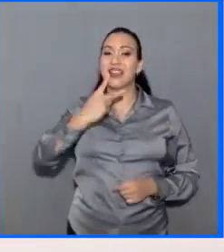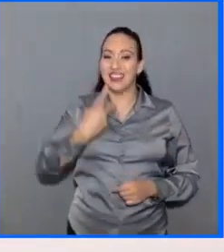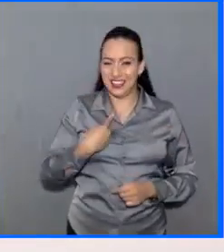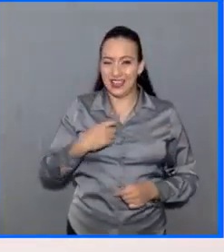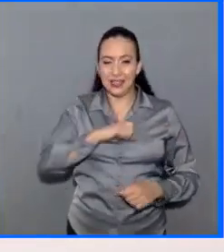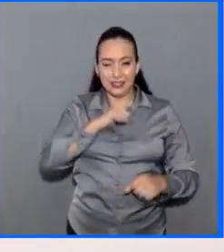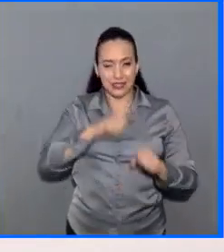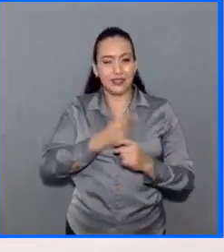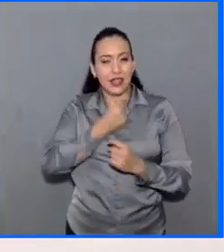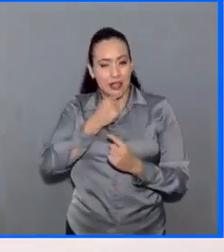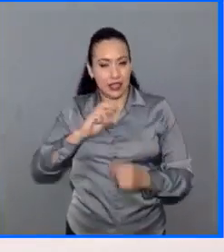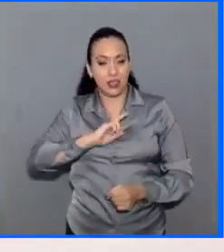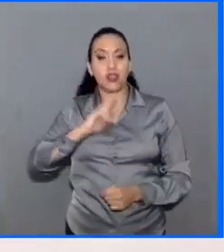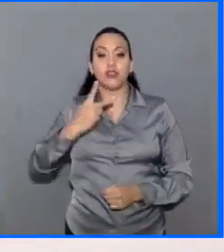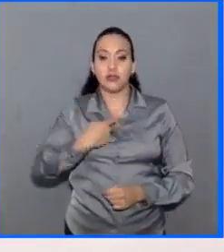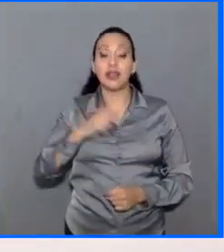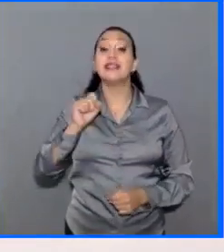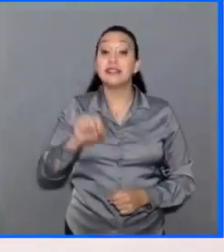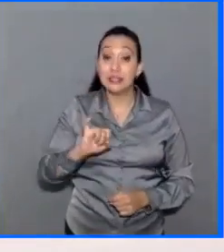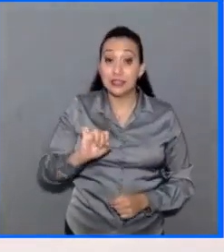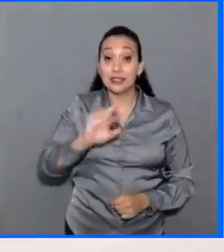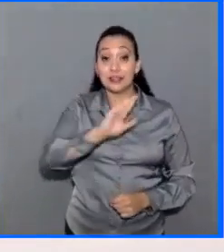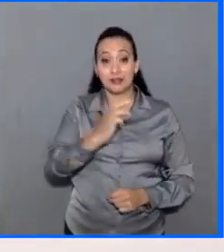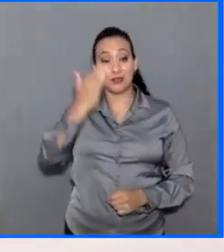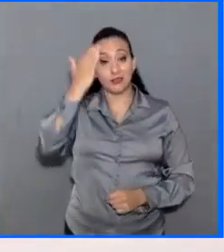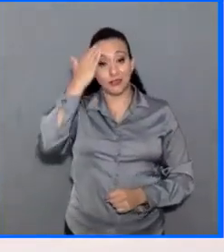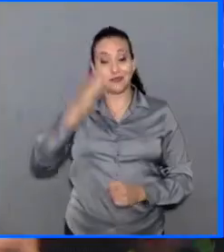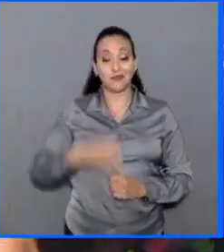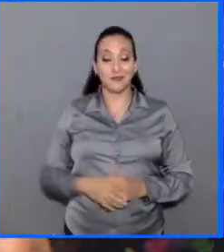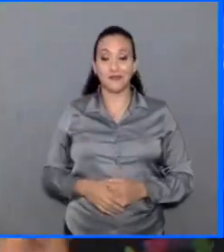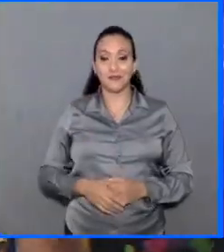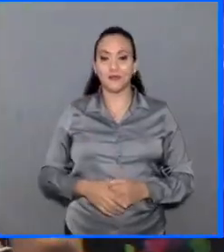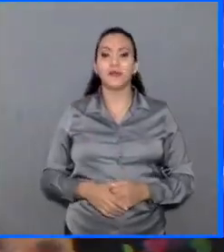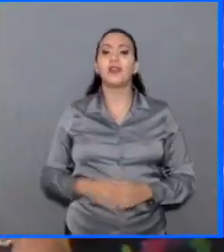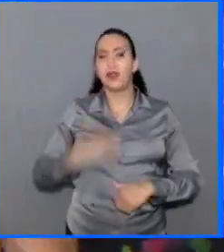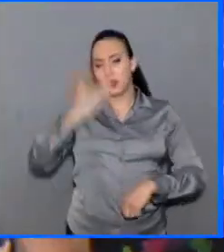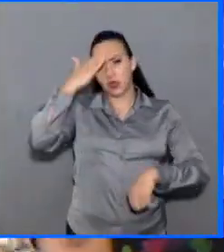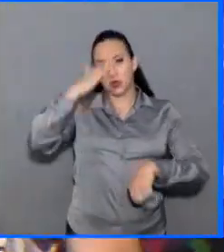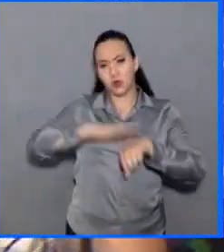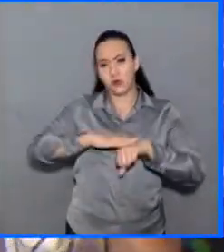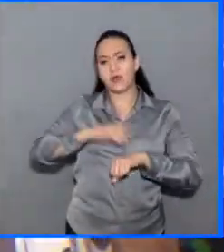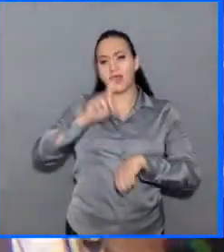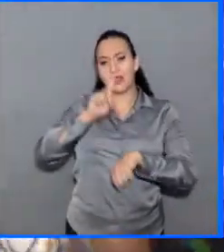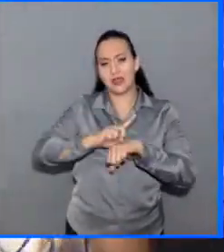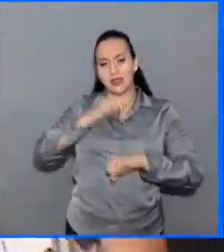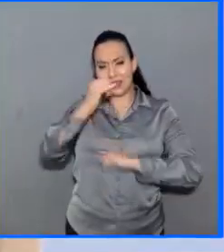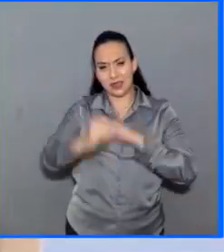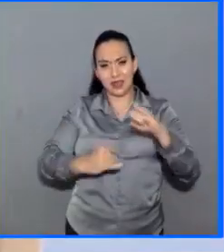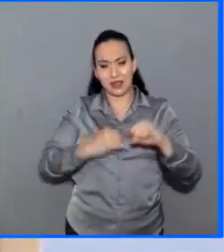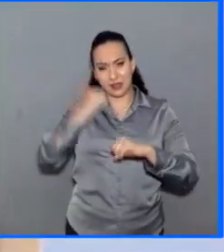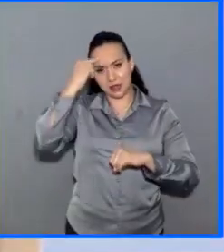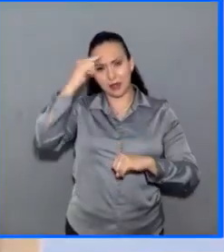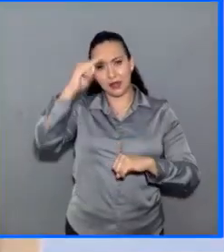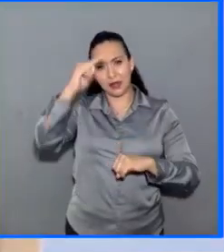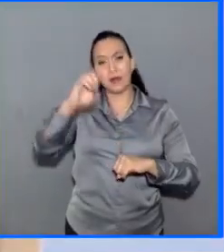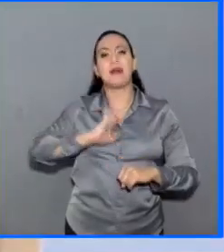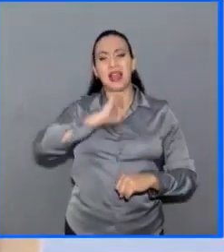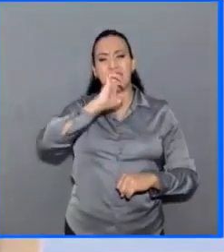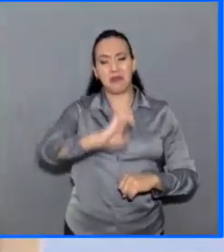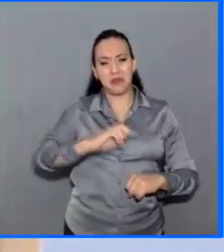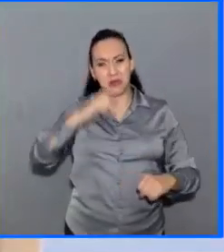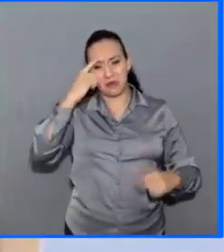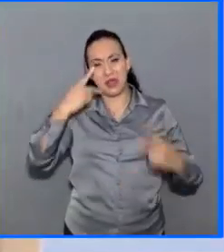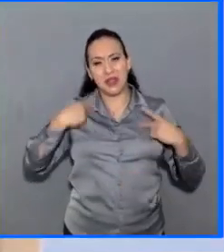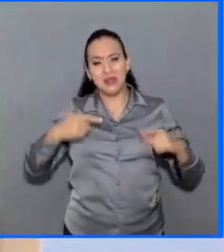trans, sean reconocidos. En el marco de la conmemoración del Día Internacional contra la Homofobia, Transfobia y Bifobia,